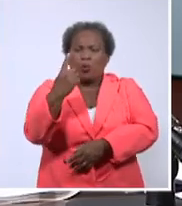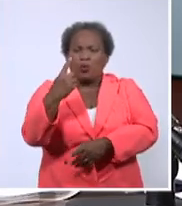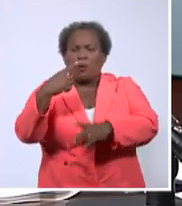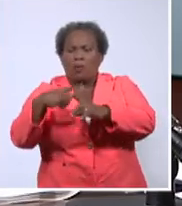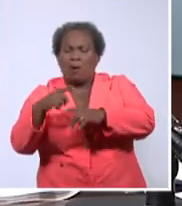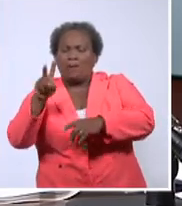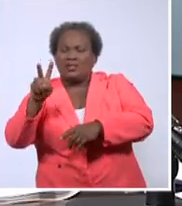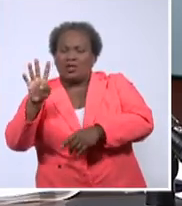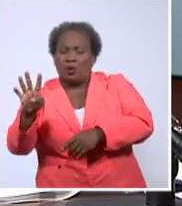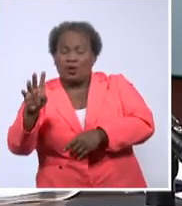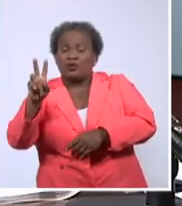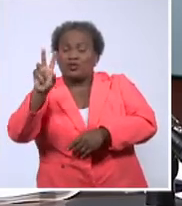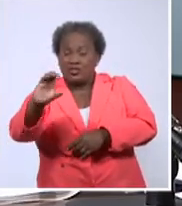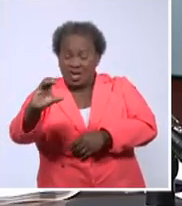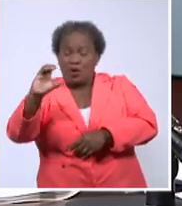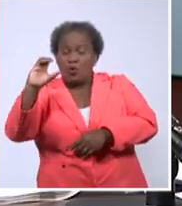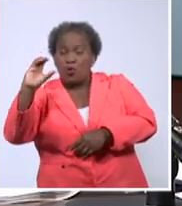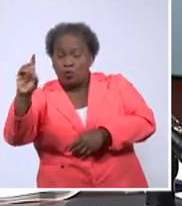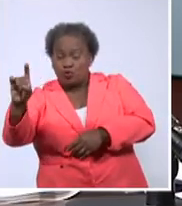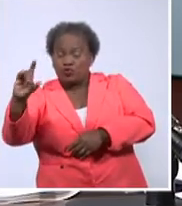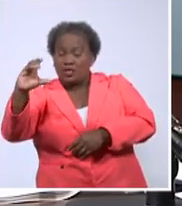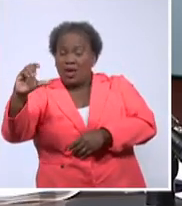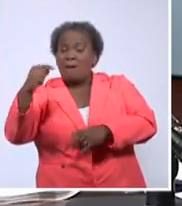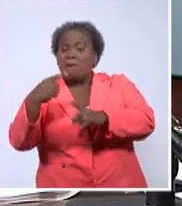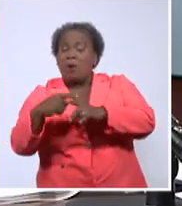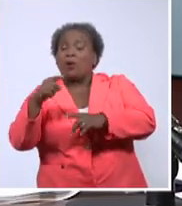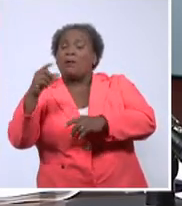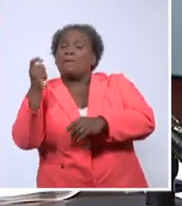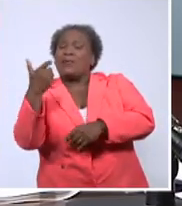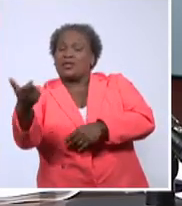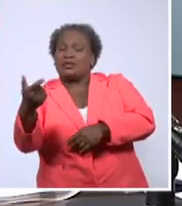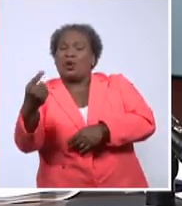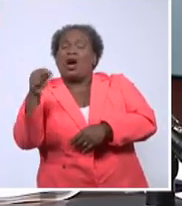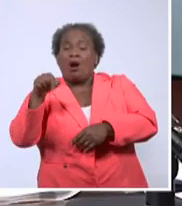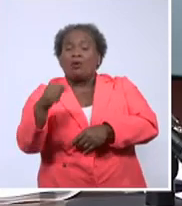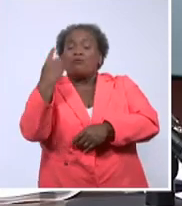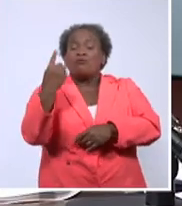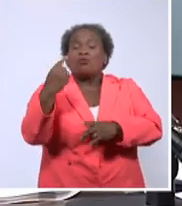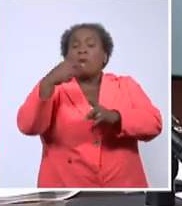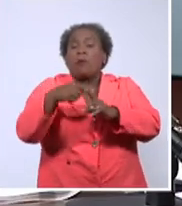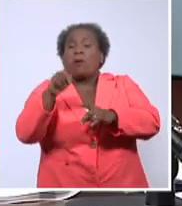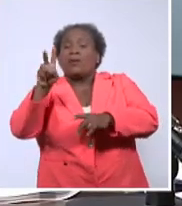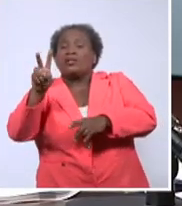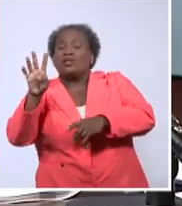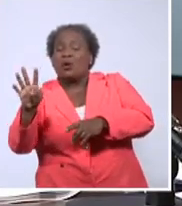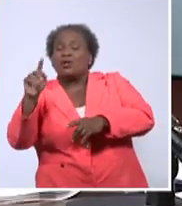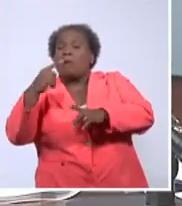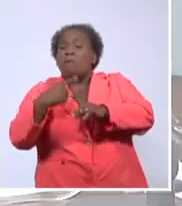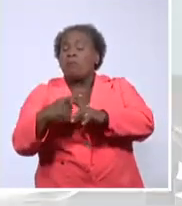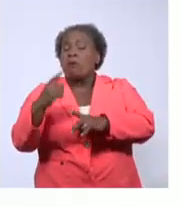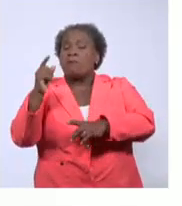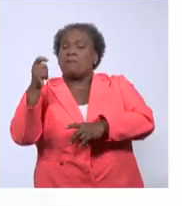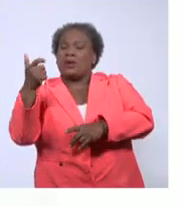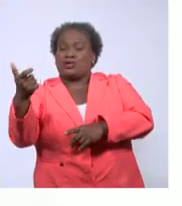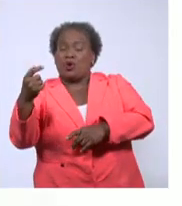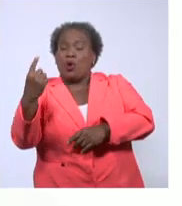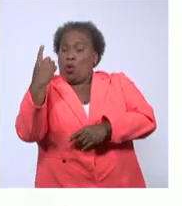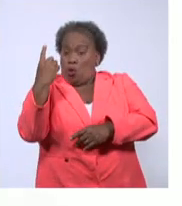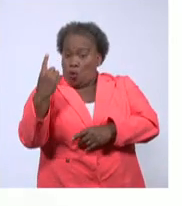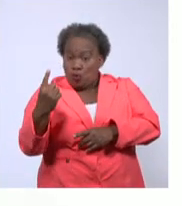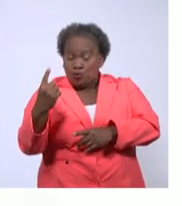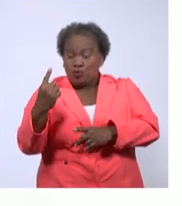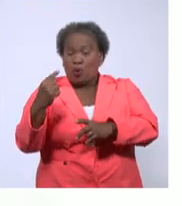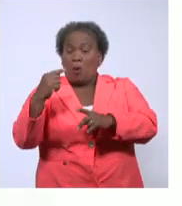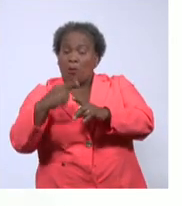peso. Y ahora aquí tenemos 1 por 24 el dólar por peso. Y tenemos 1 por 24